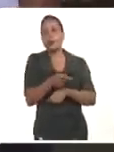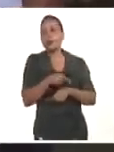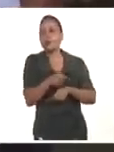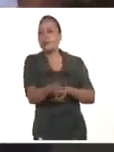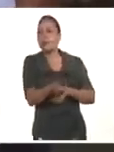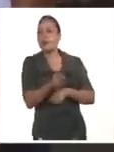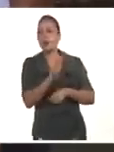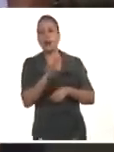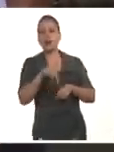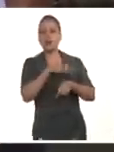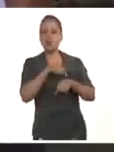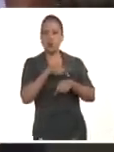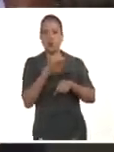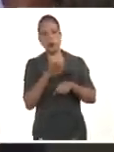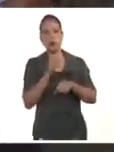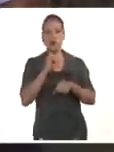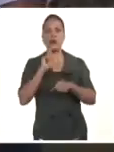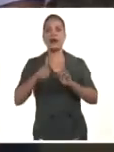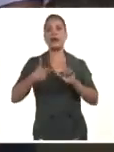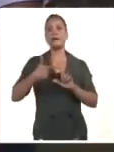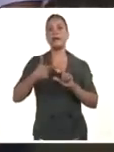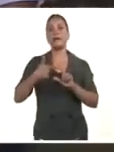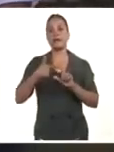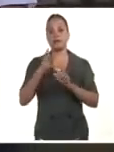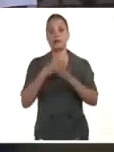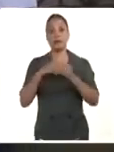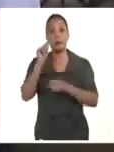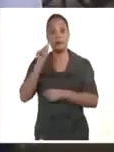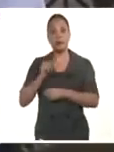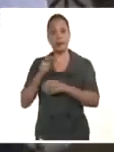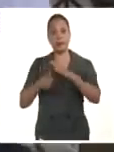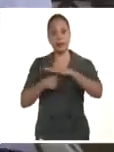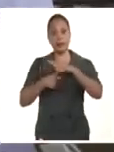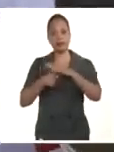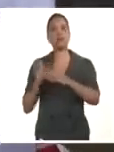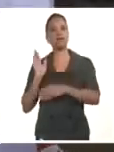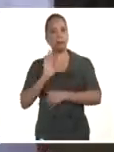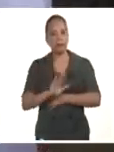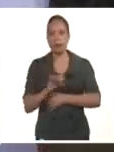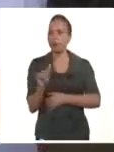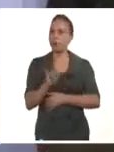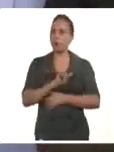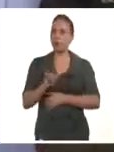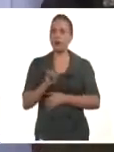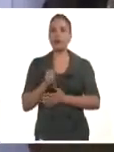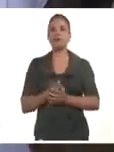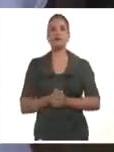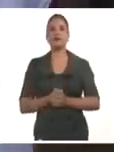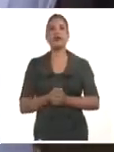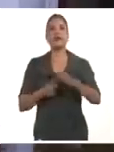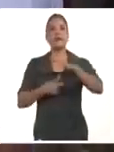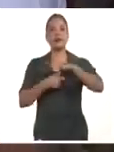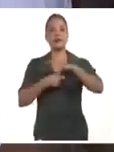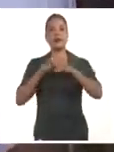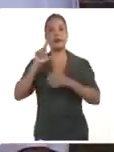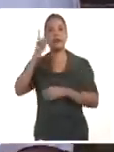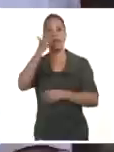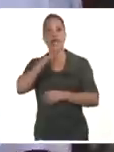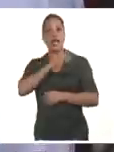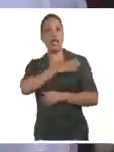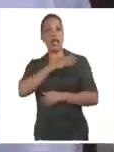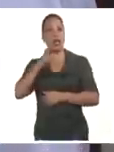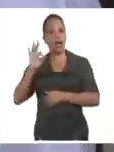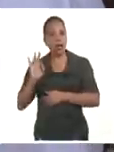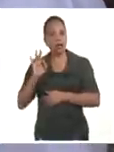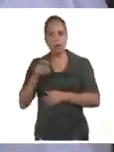a 2 horas estuvo el vicepresidente de la República, Salvador, estuvo también acompañándonos aquí, estuvo el presidente Lasso, que hace unos minutos